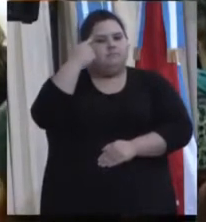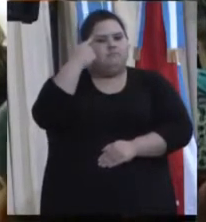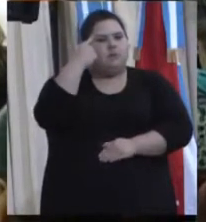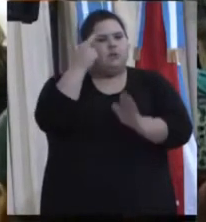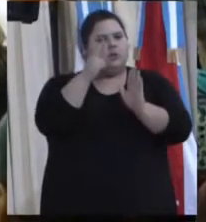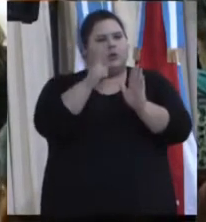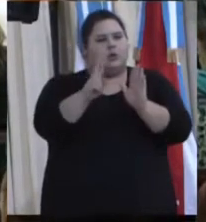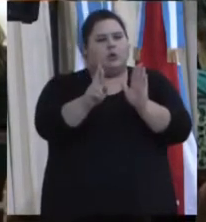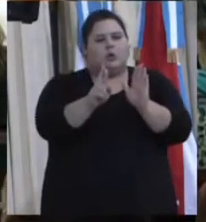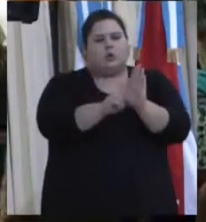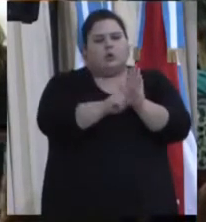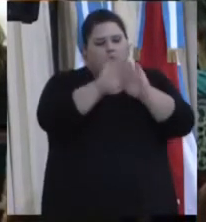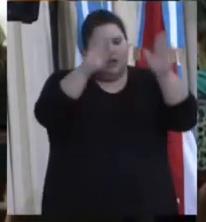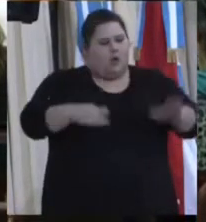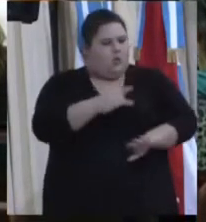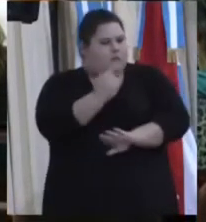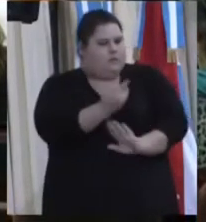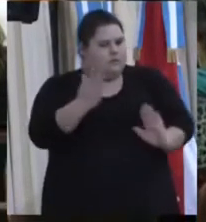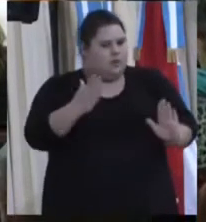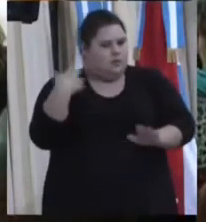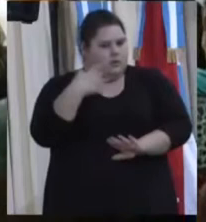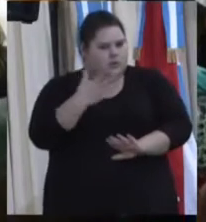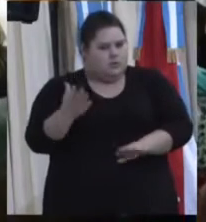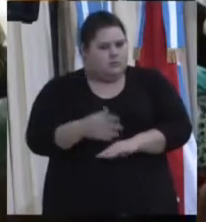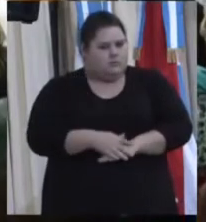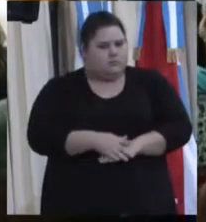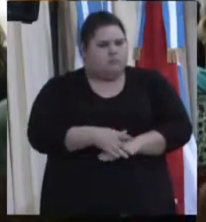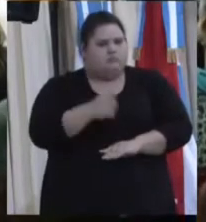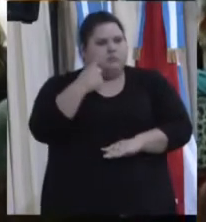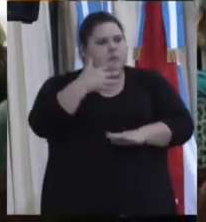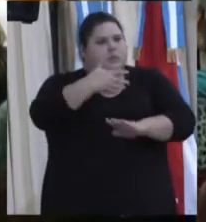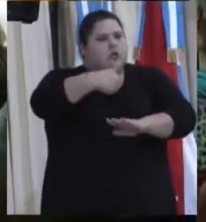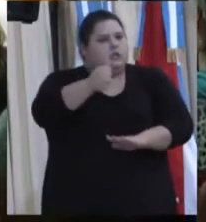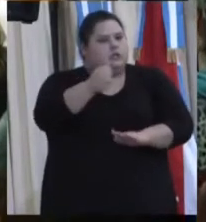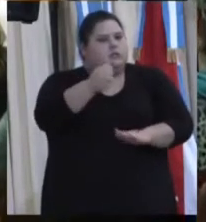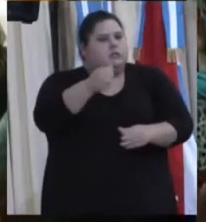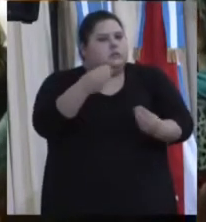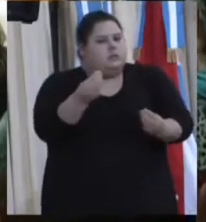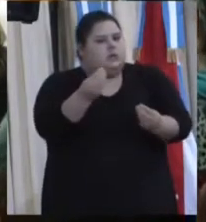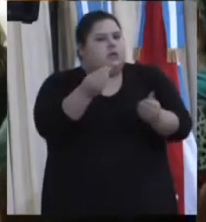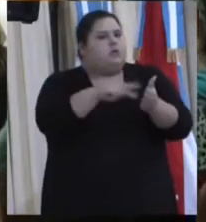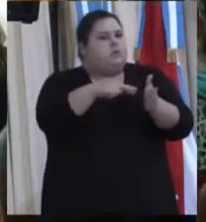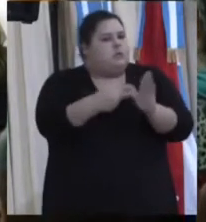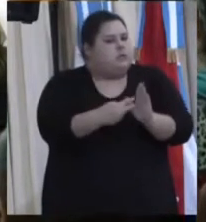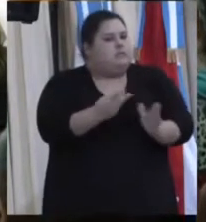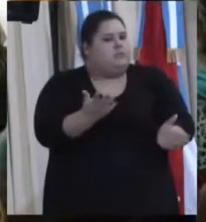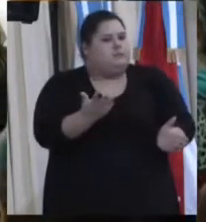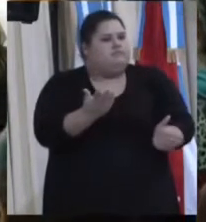en la normativa, digamos, sobre universidades, nos vamos a encontrar con un gran problema que es que